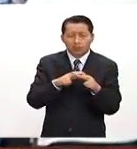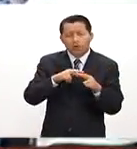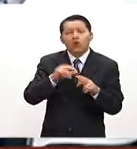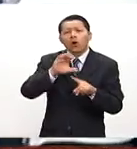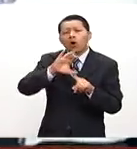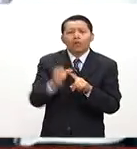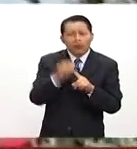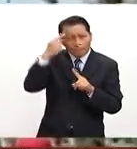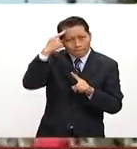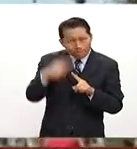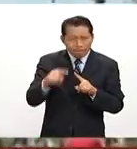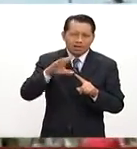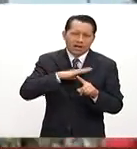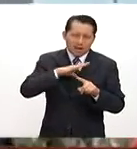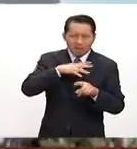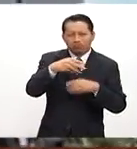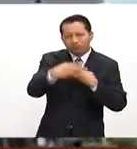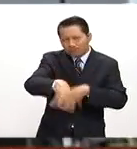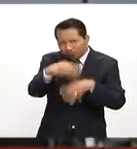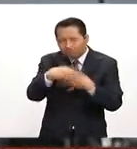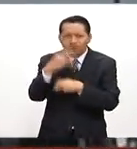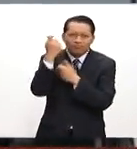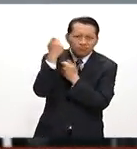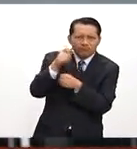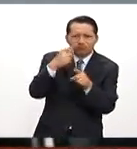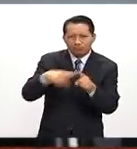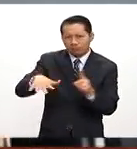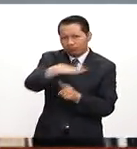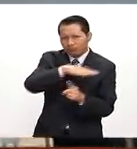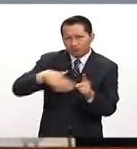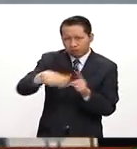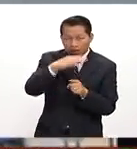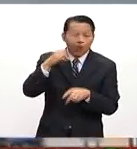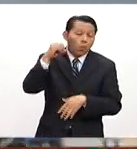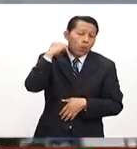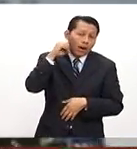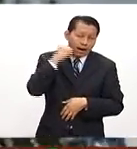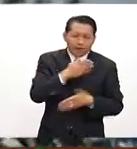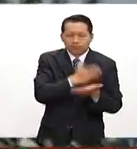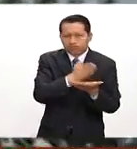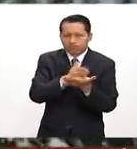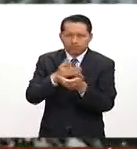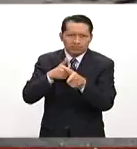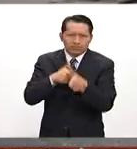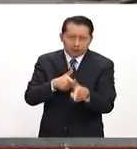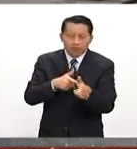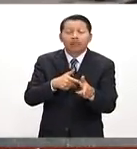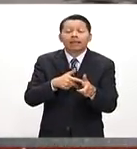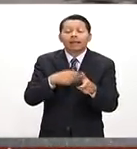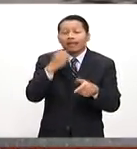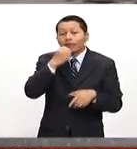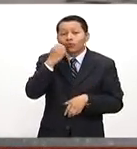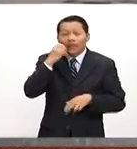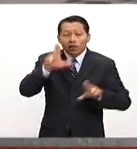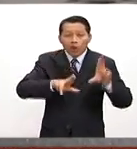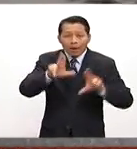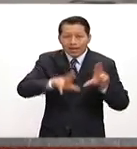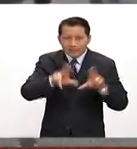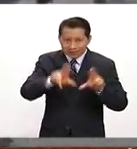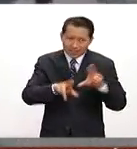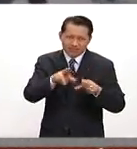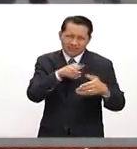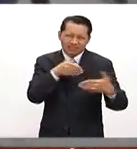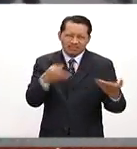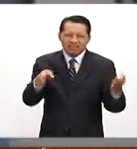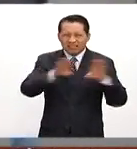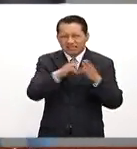en las manifestaciones locales. Por lo pronto, en Oaxaca siguen los bloqueos. Estudiantes normalistas impidieron el paso en